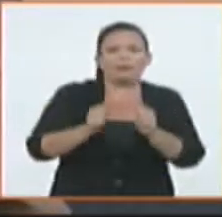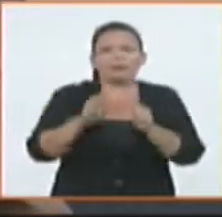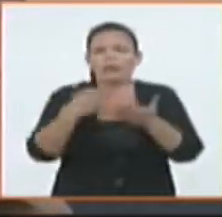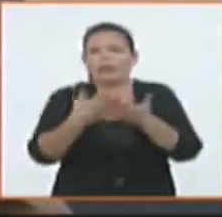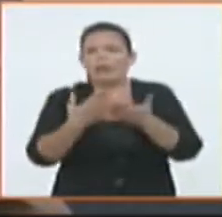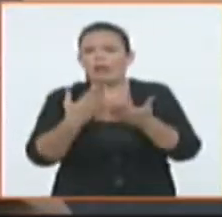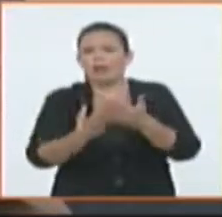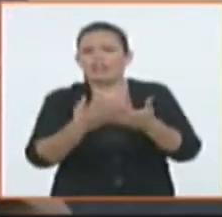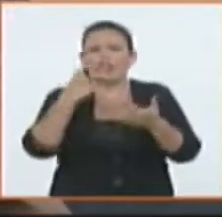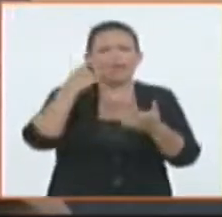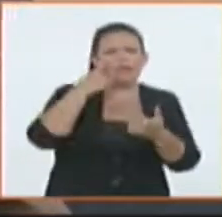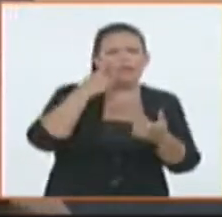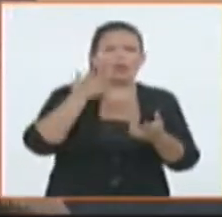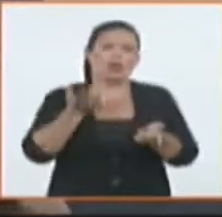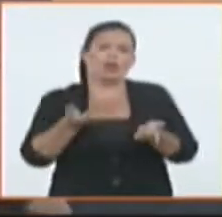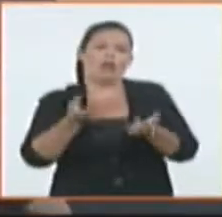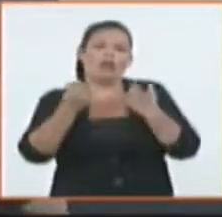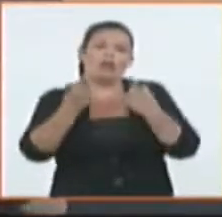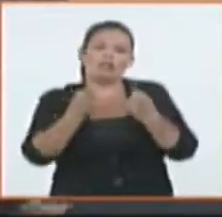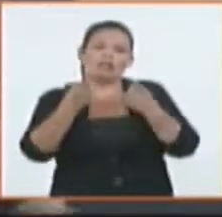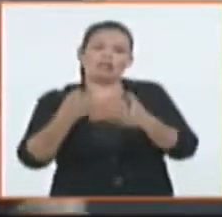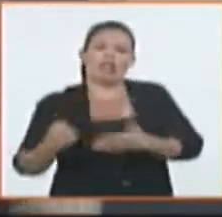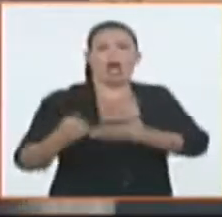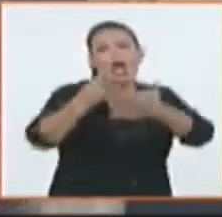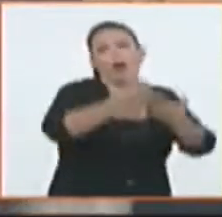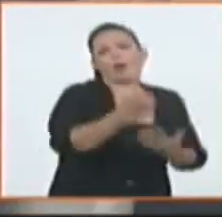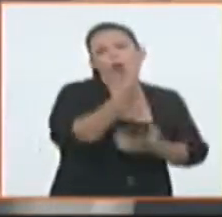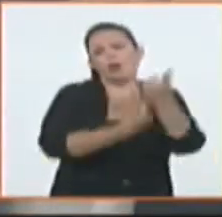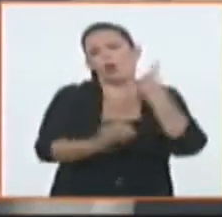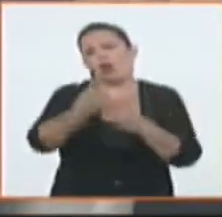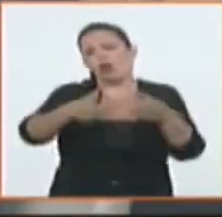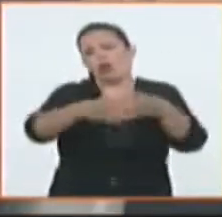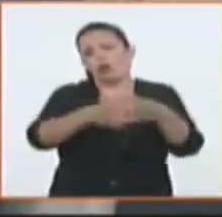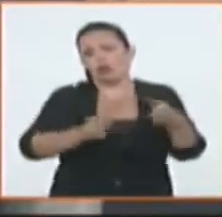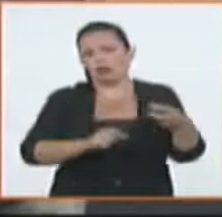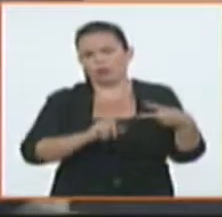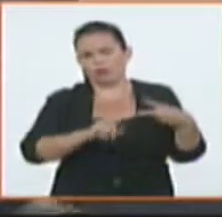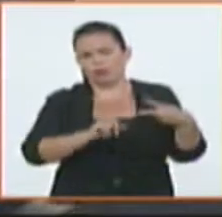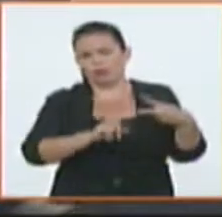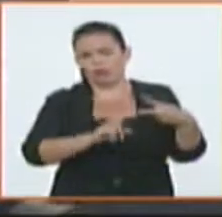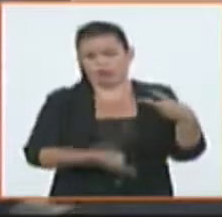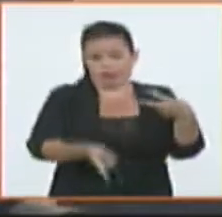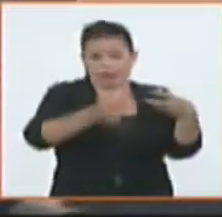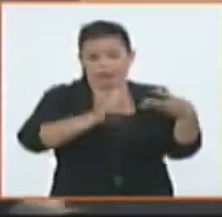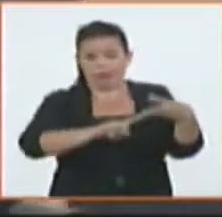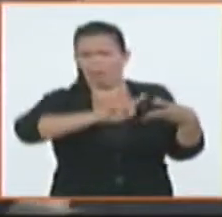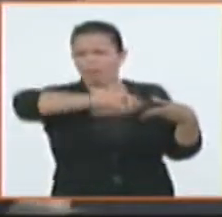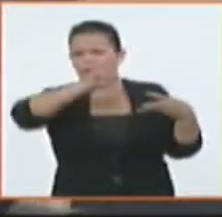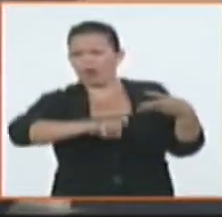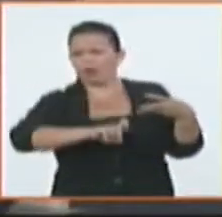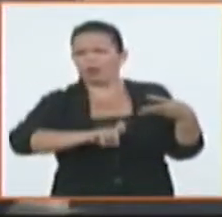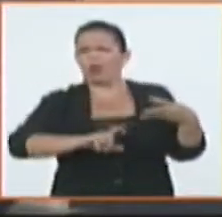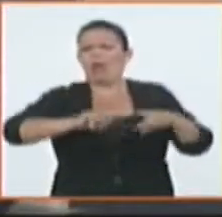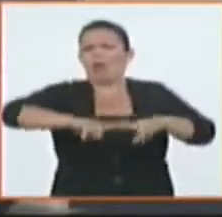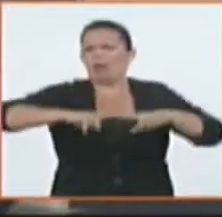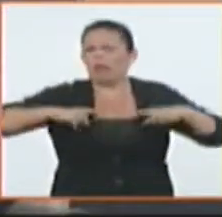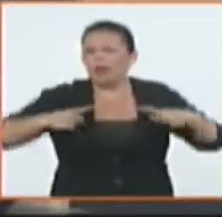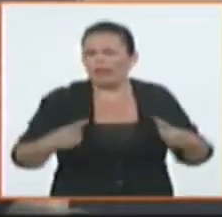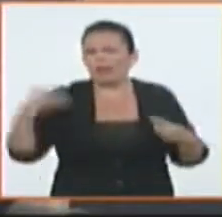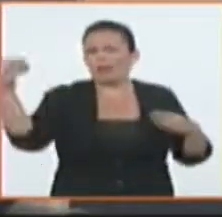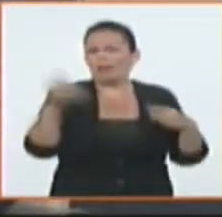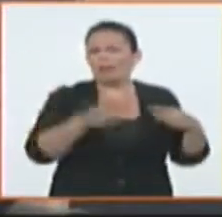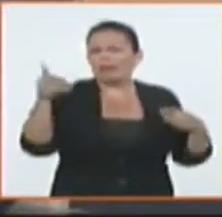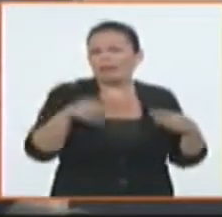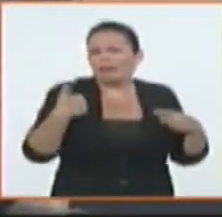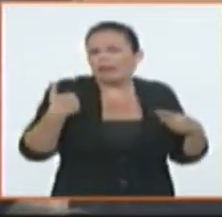momento tenemos que dar apoyo con movilizaciones populares. ¿Por qué se participa? ¿Qué motivaciones, qué valoraciones,